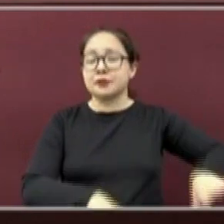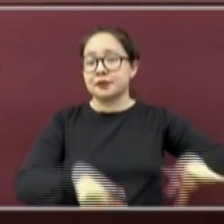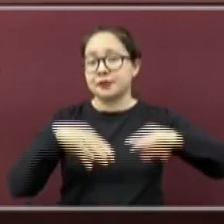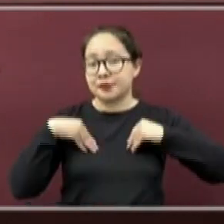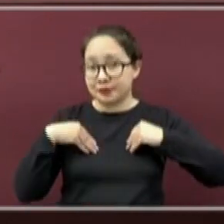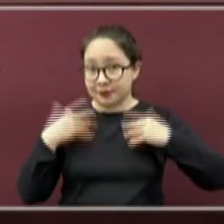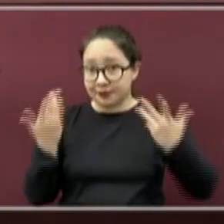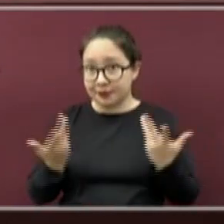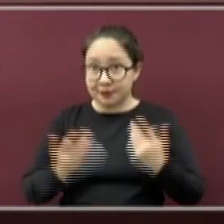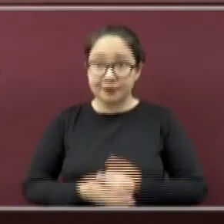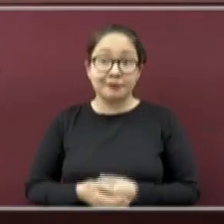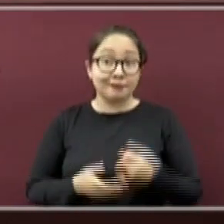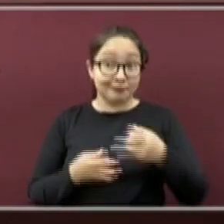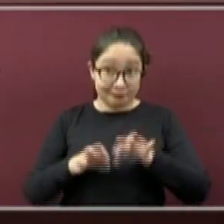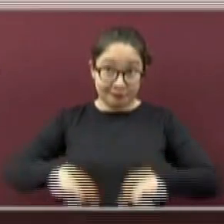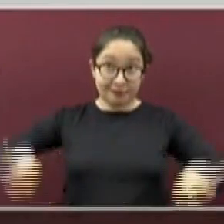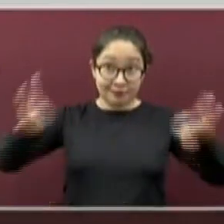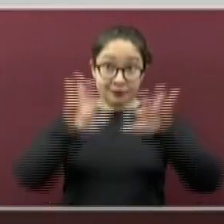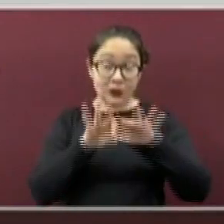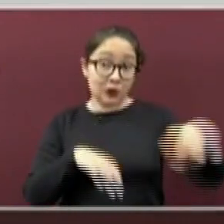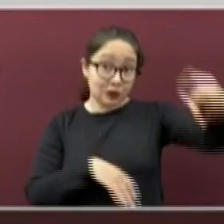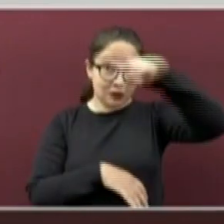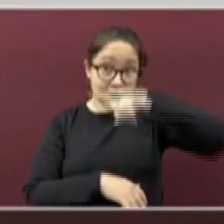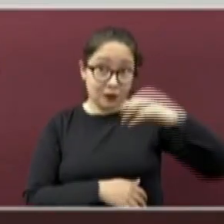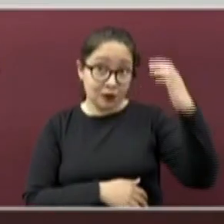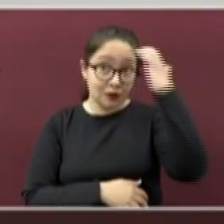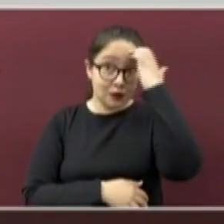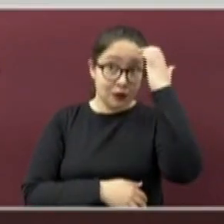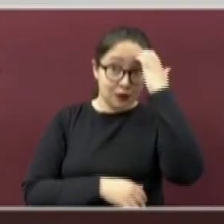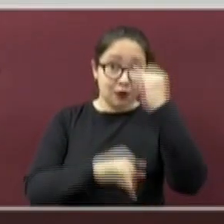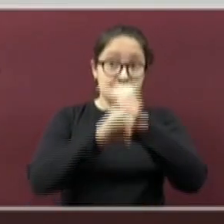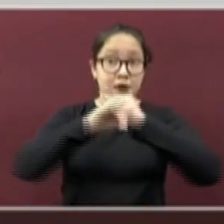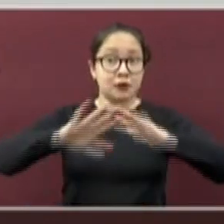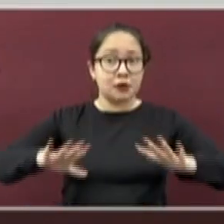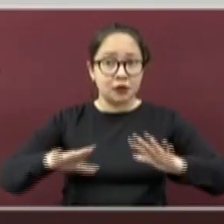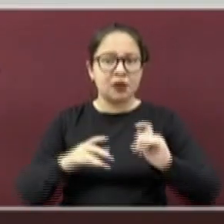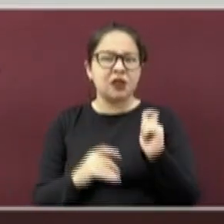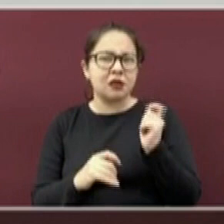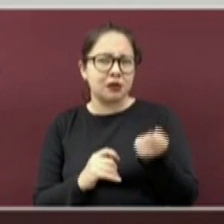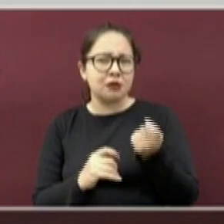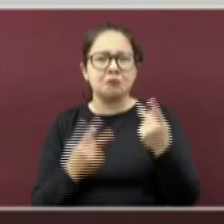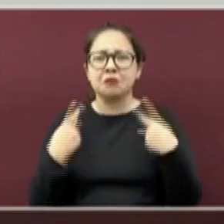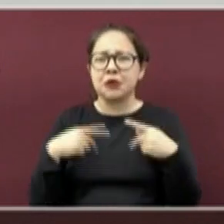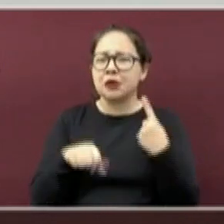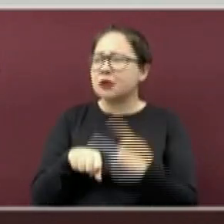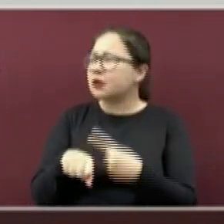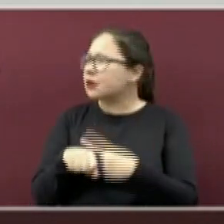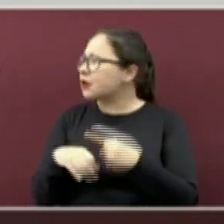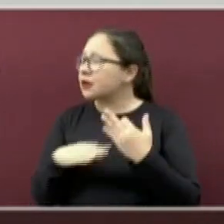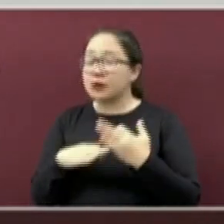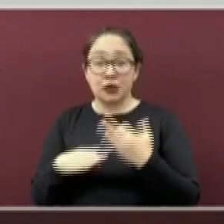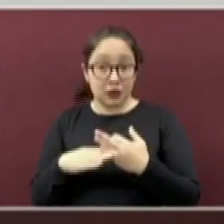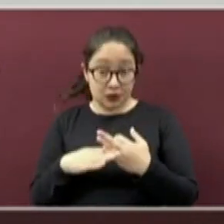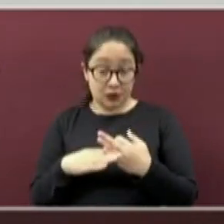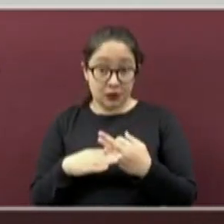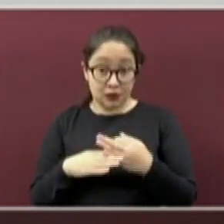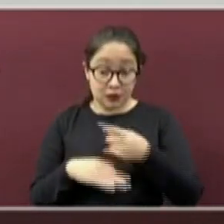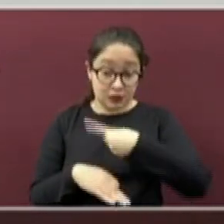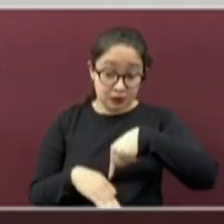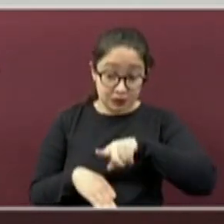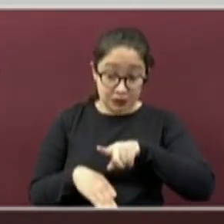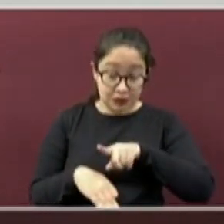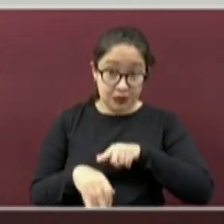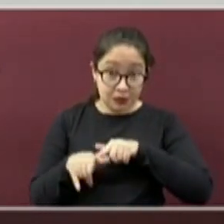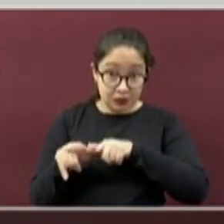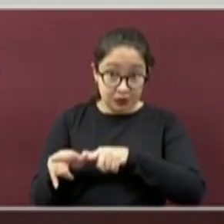últimas semanas. Es importante que estén atentos a este dato sobre los enfermos actuales, ya que en tanto continúen,